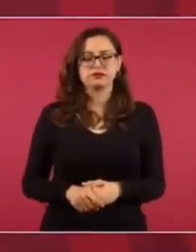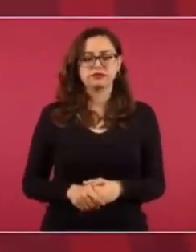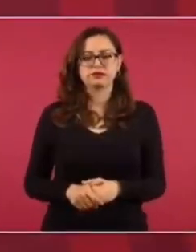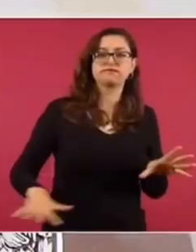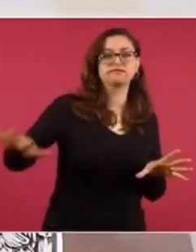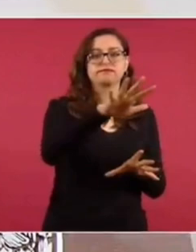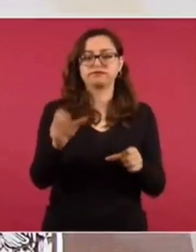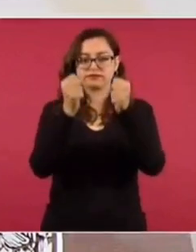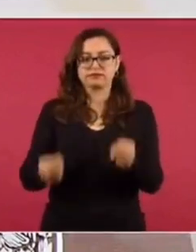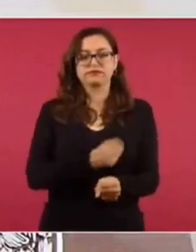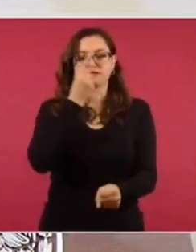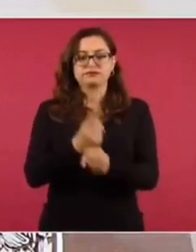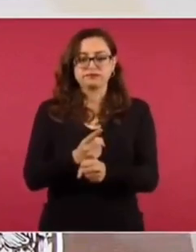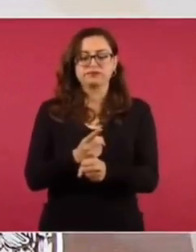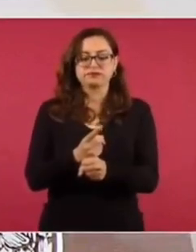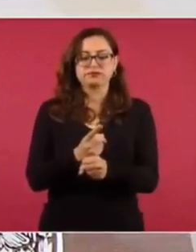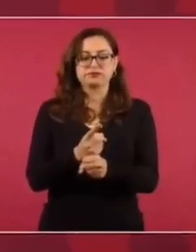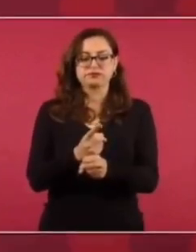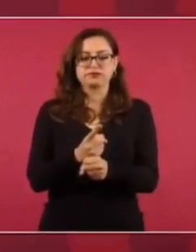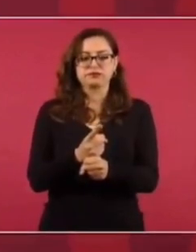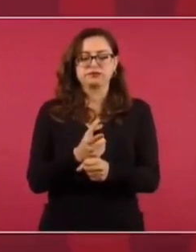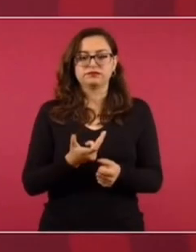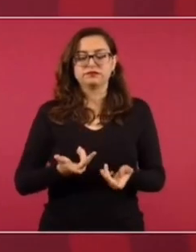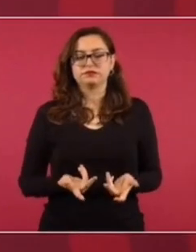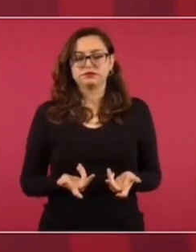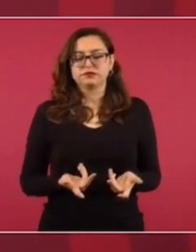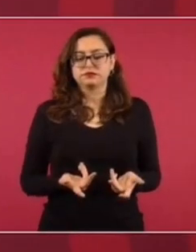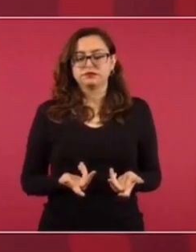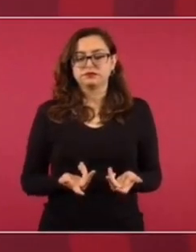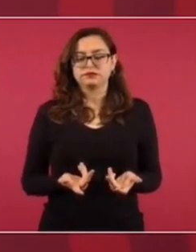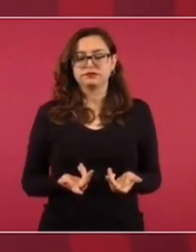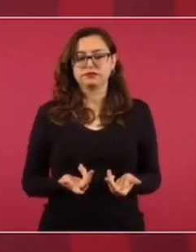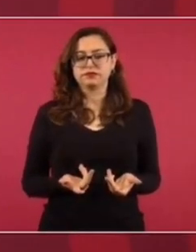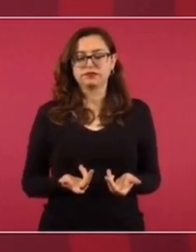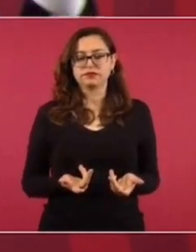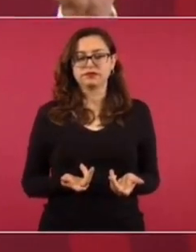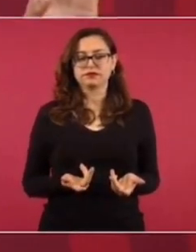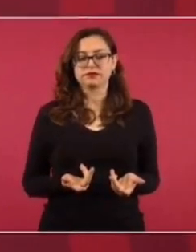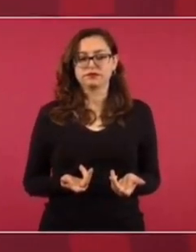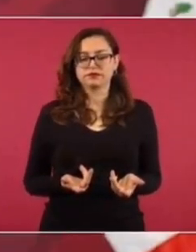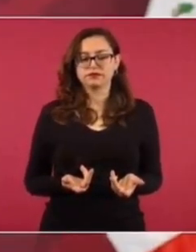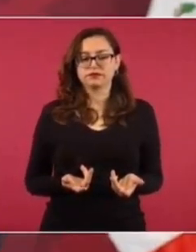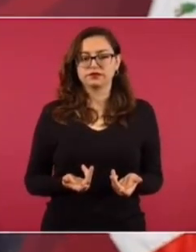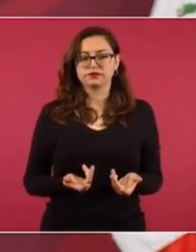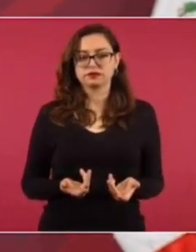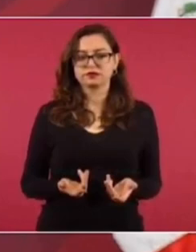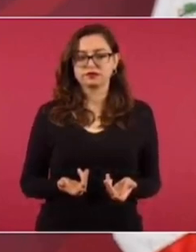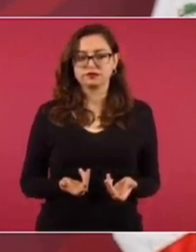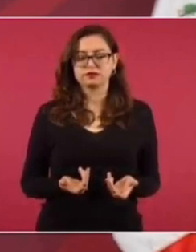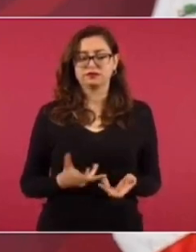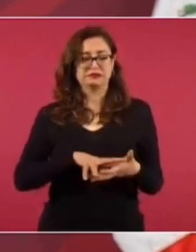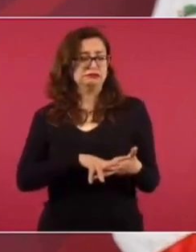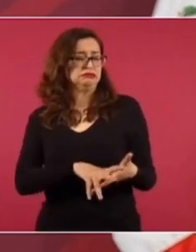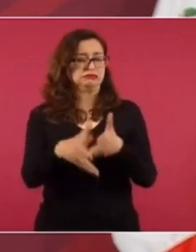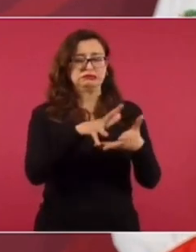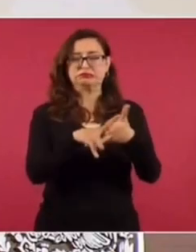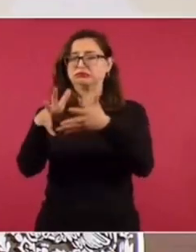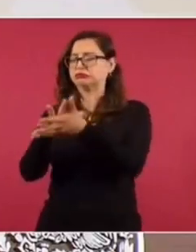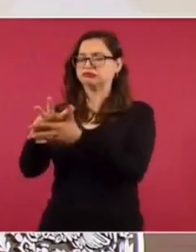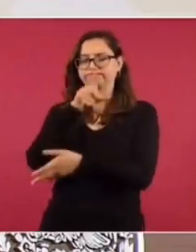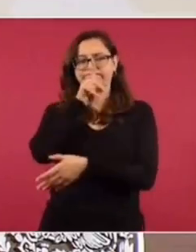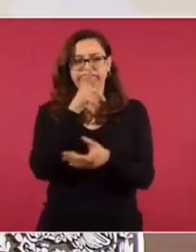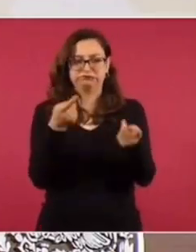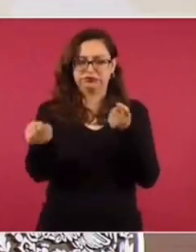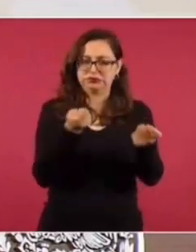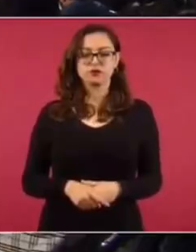la seguridad, que no se nos salga de control la violencia, que no haya